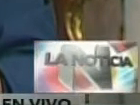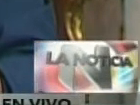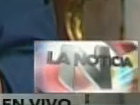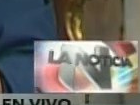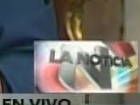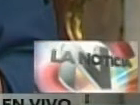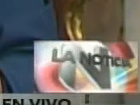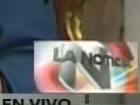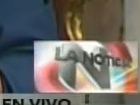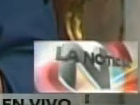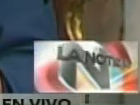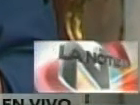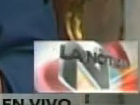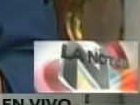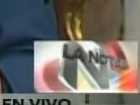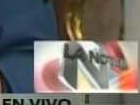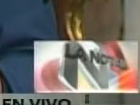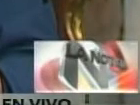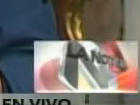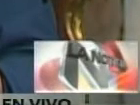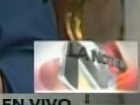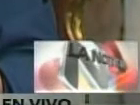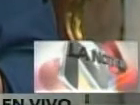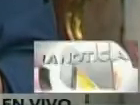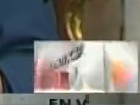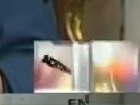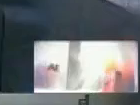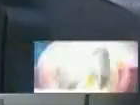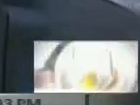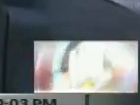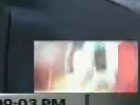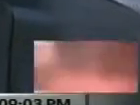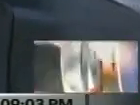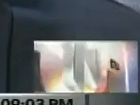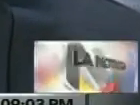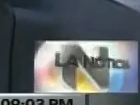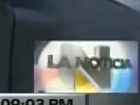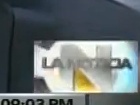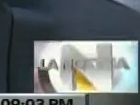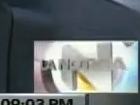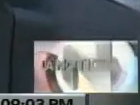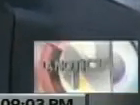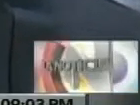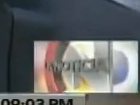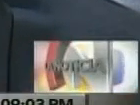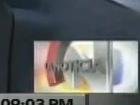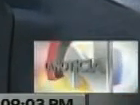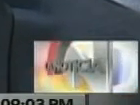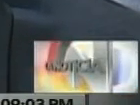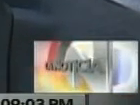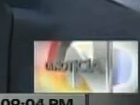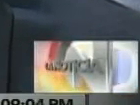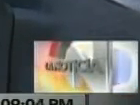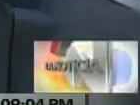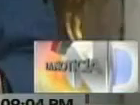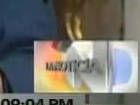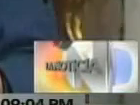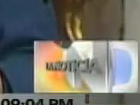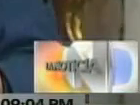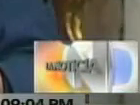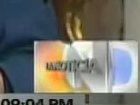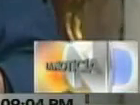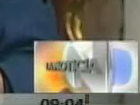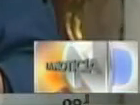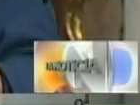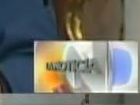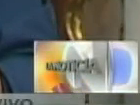Aristóbulo. Y ese Estado Mayor se embraguete allí, como quien se va para una guerra, pues. Y se embraguete y se mete en las trincheras y a combatir